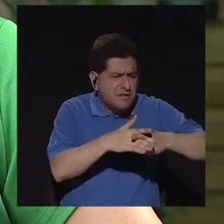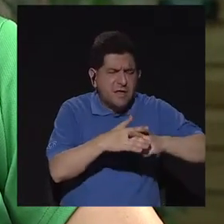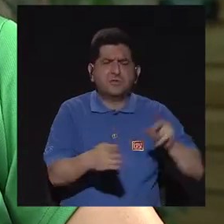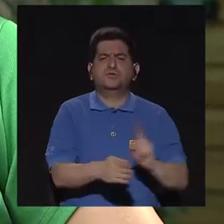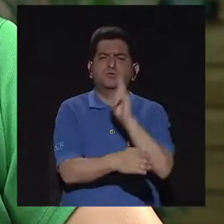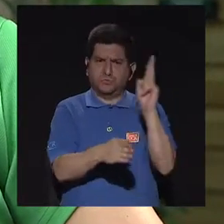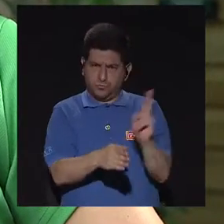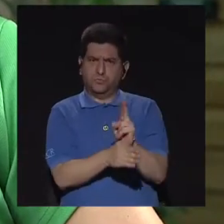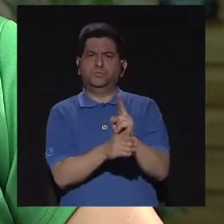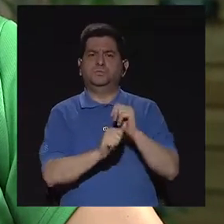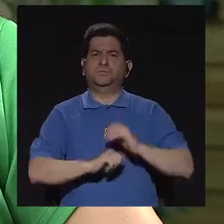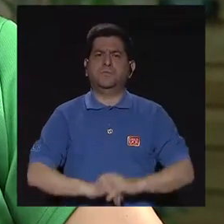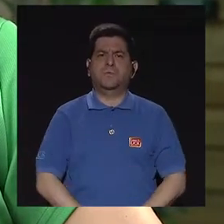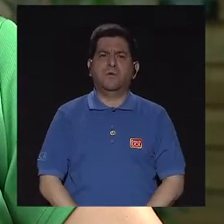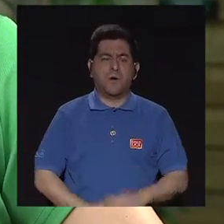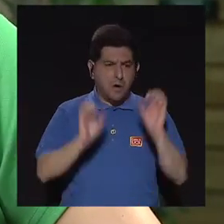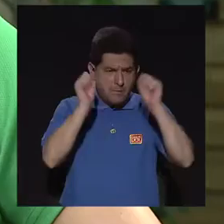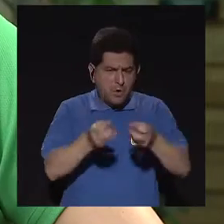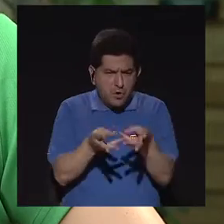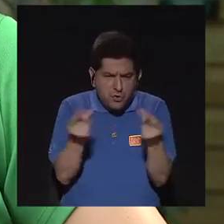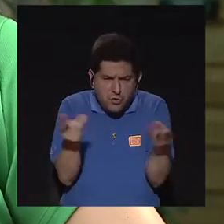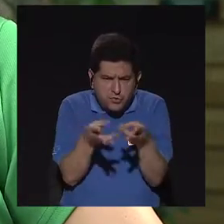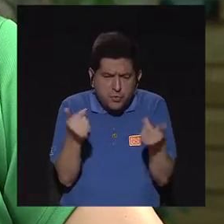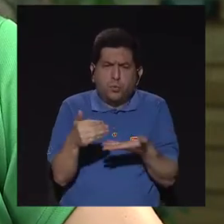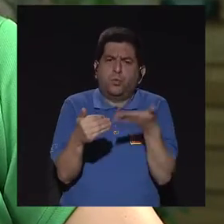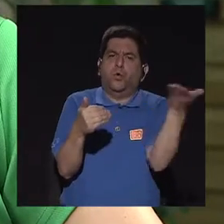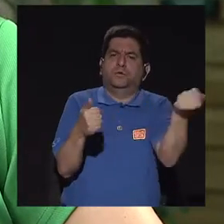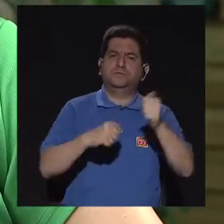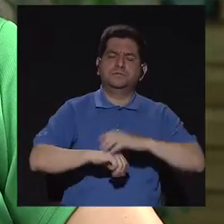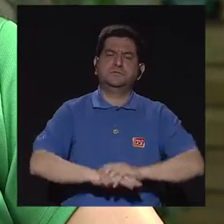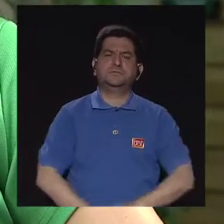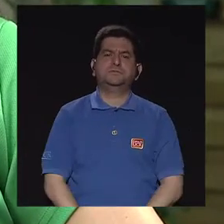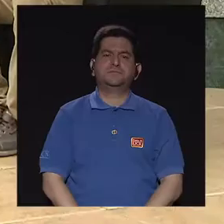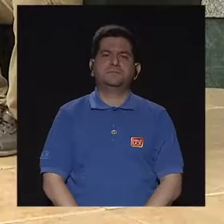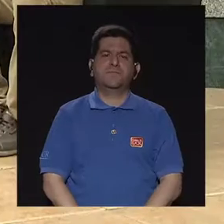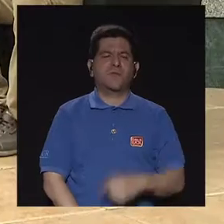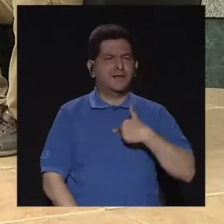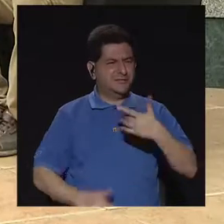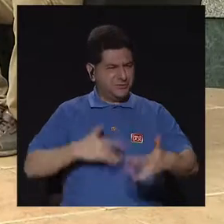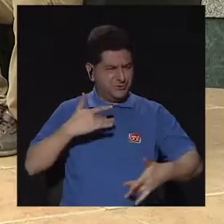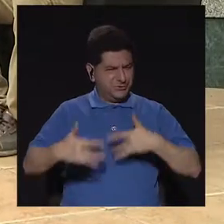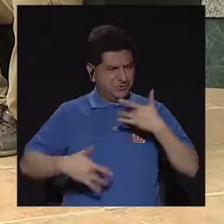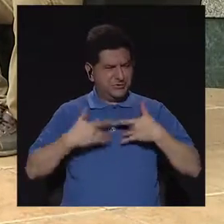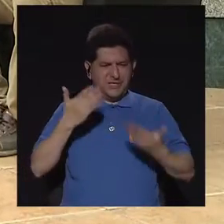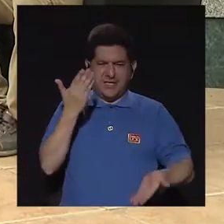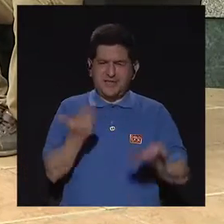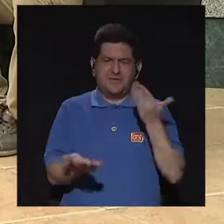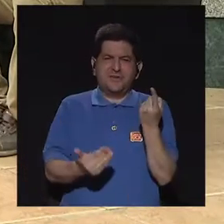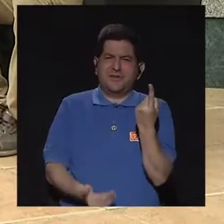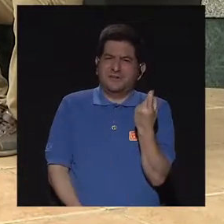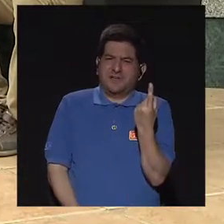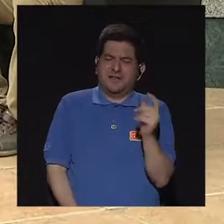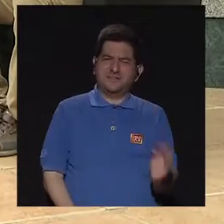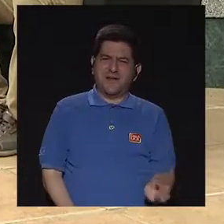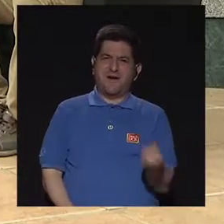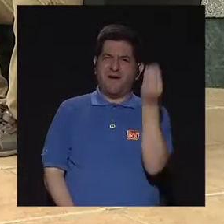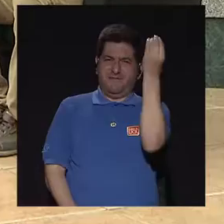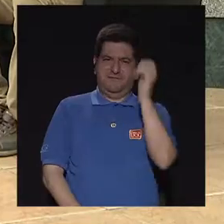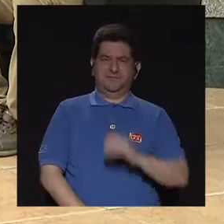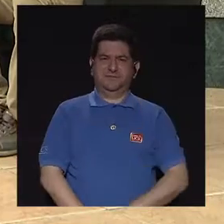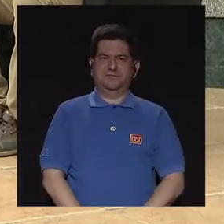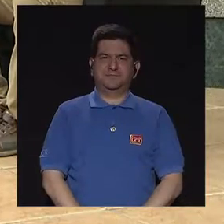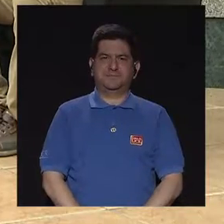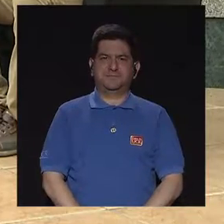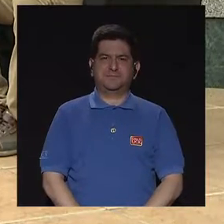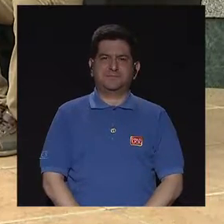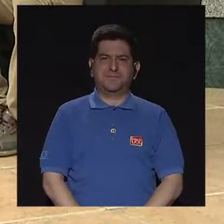podemos utilizar para solventar pues estas cosas. Yo siento que una de las cosas que también le falta mucho a los jóvenes